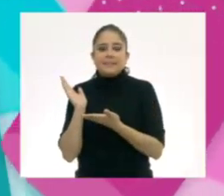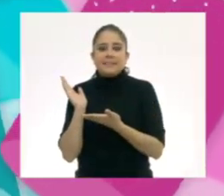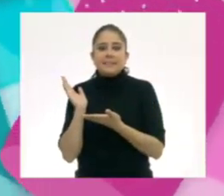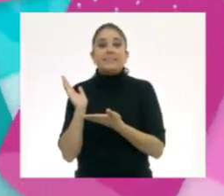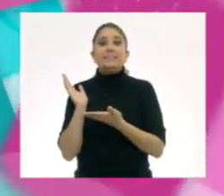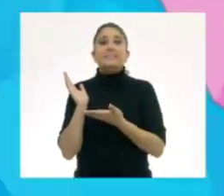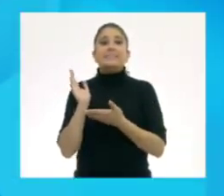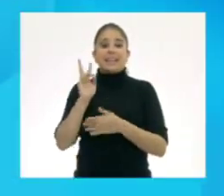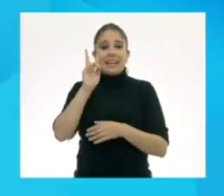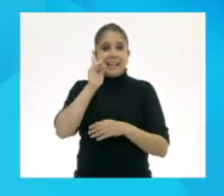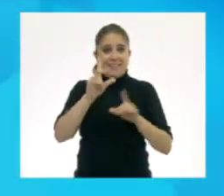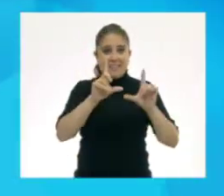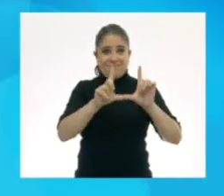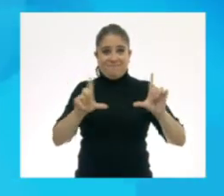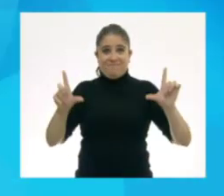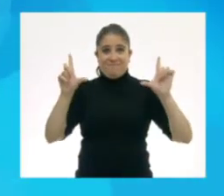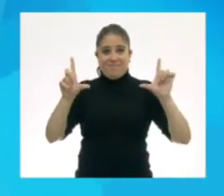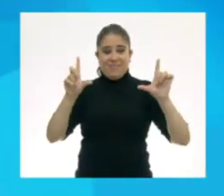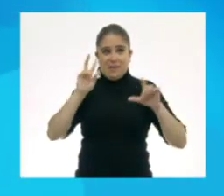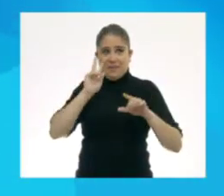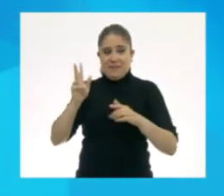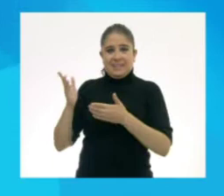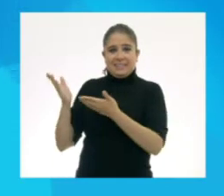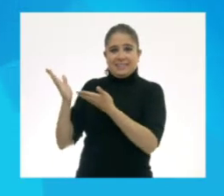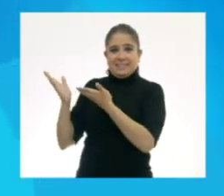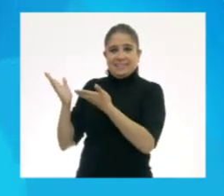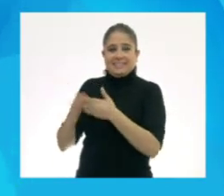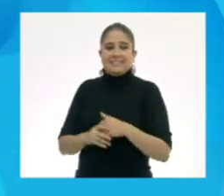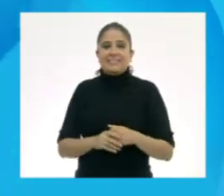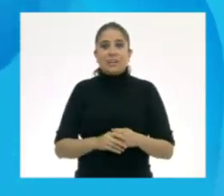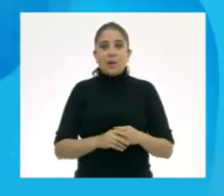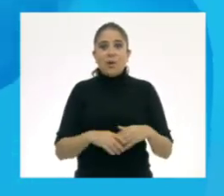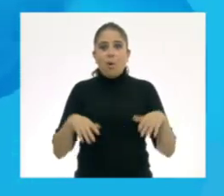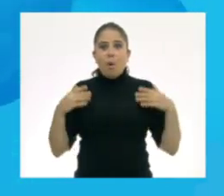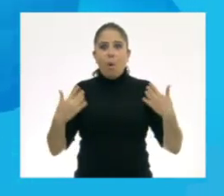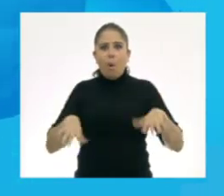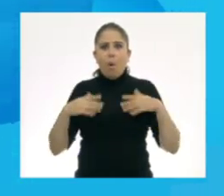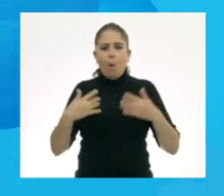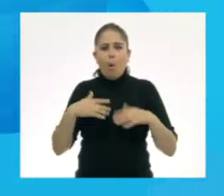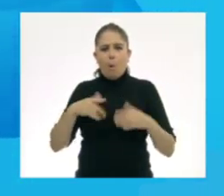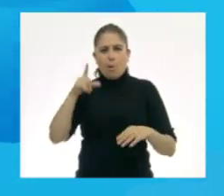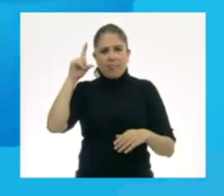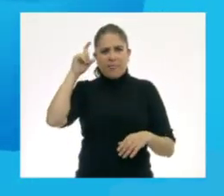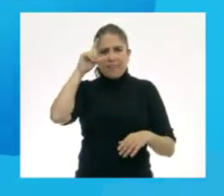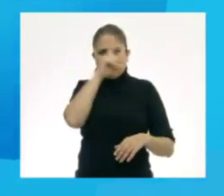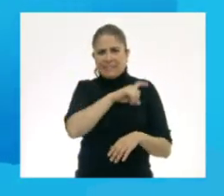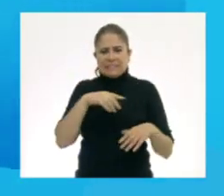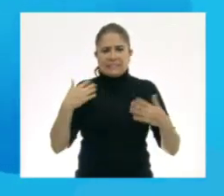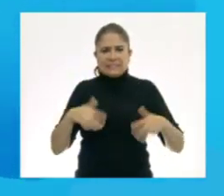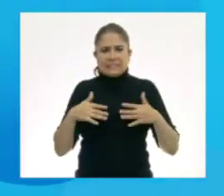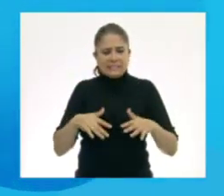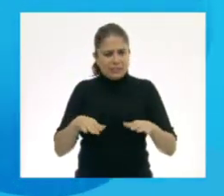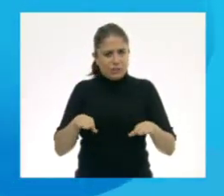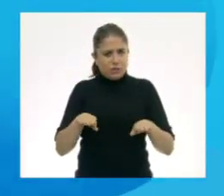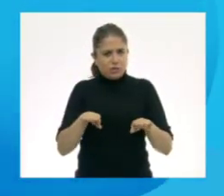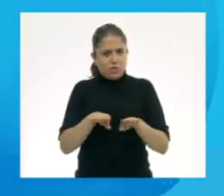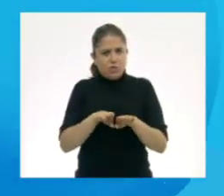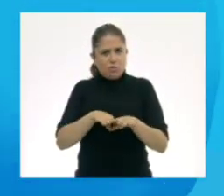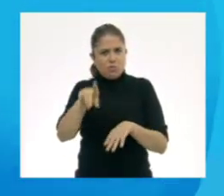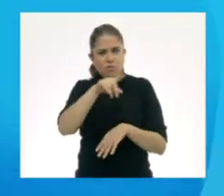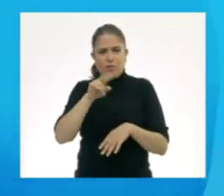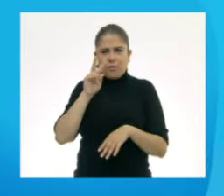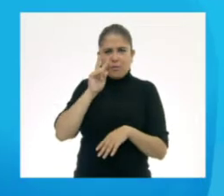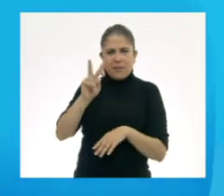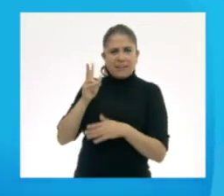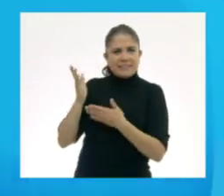También está apareciendo en la pantalla, niños, para que la vean. Ay, maestro, está súper complejo esto, ¿no? ¿Cómo se ve? ¿Cómo se